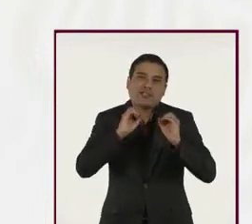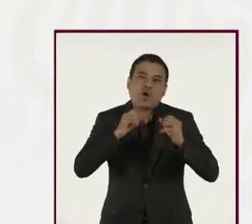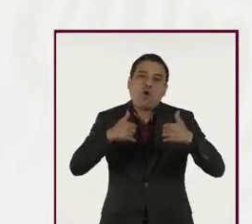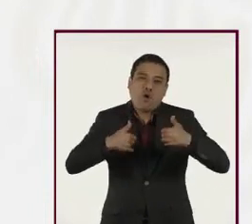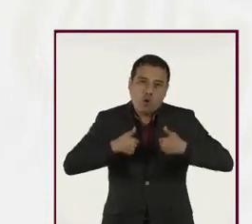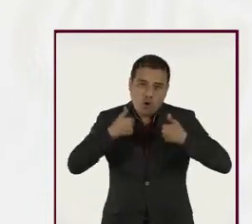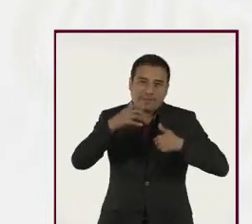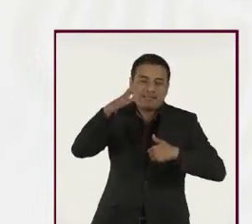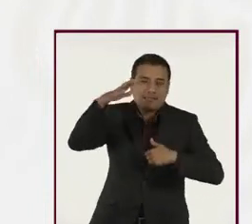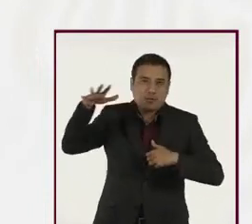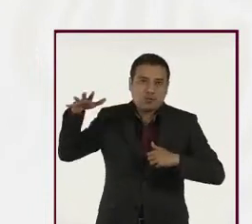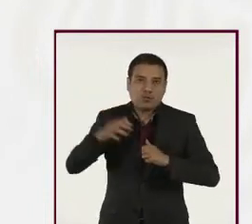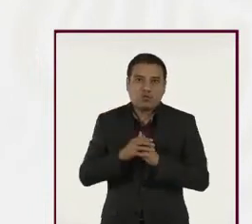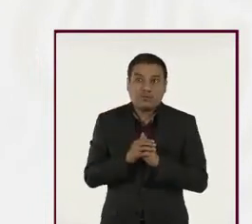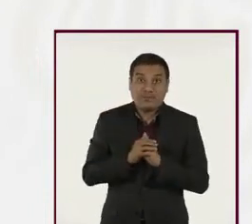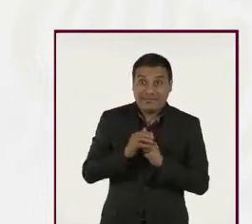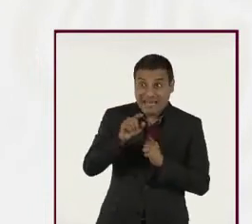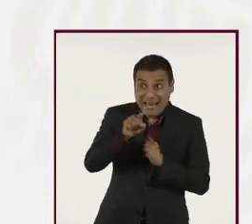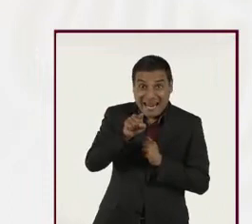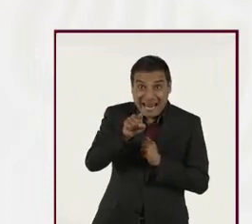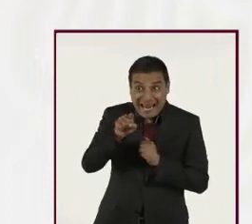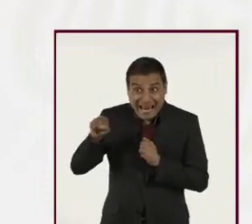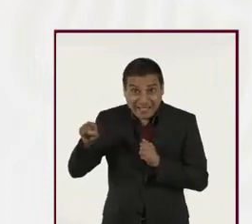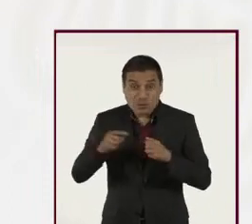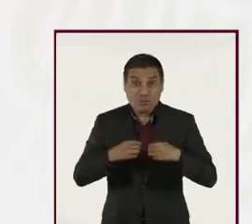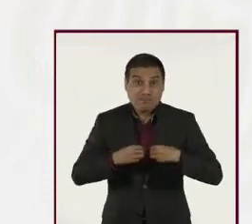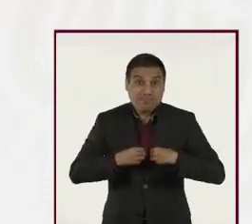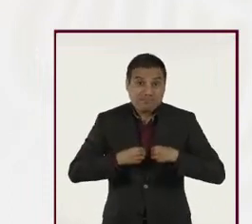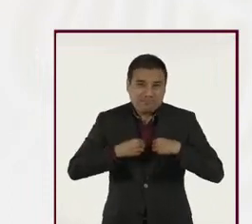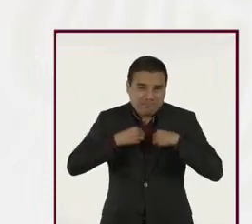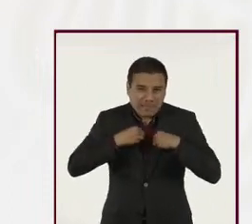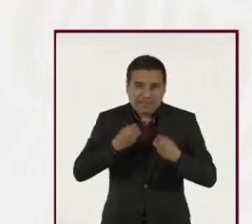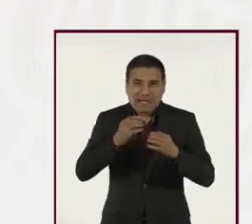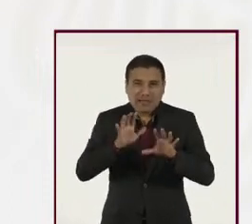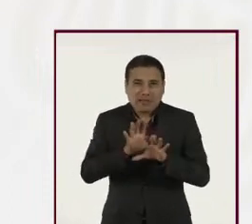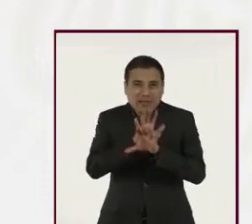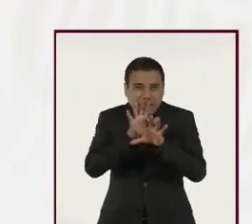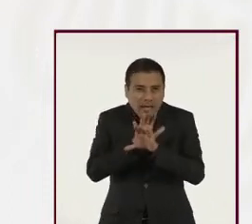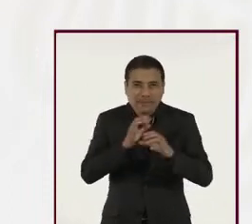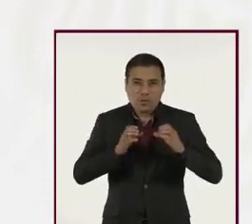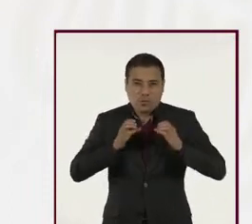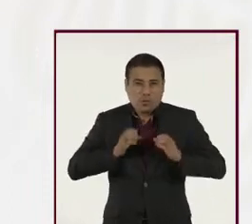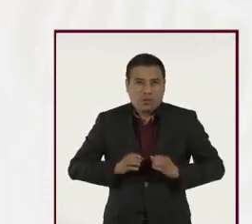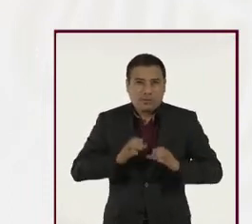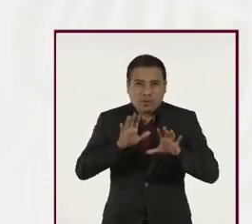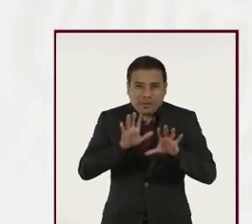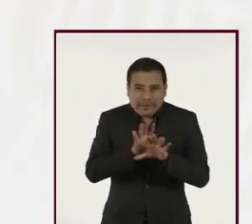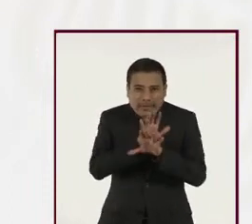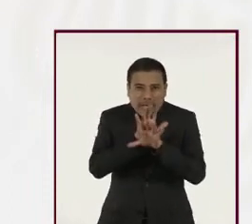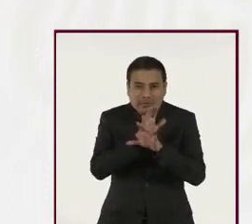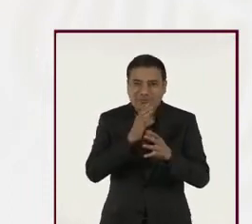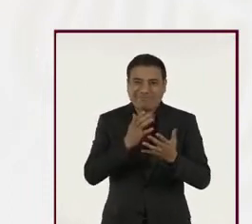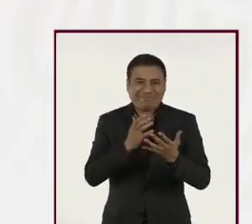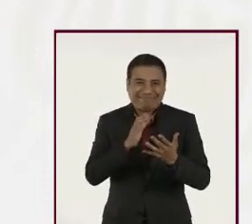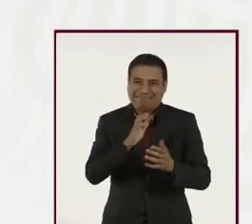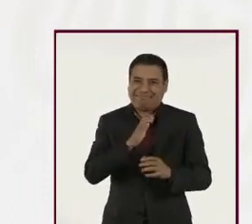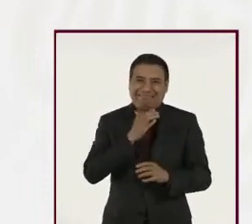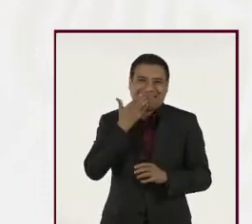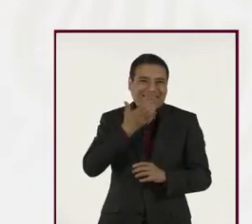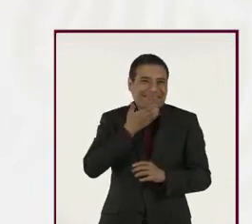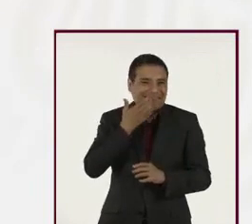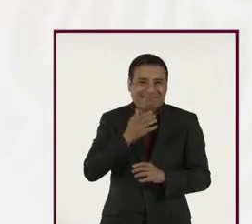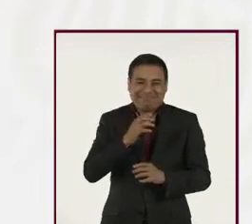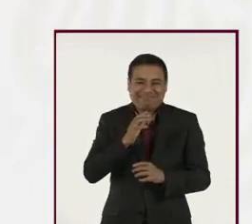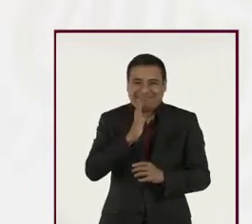cuesta trabajo irse adaptando a los cambios en la corporalidad, a las modificaciones que se van generando en el cuerpo adolescente y